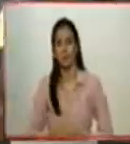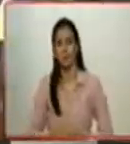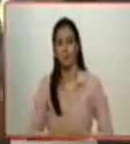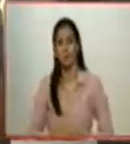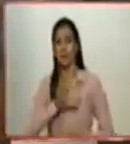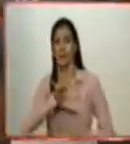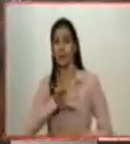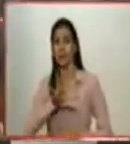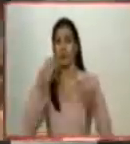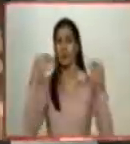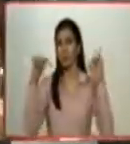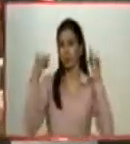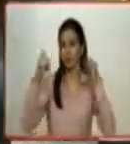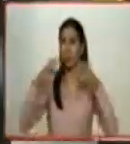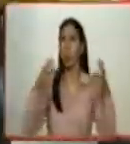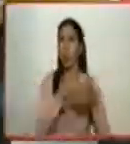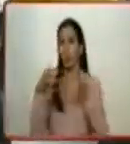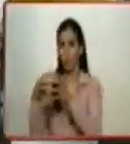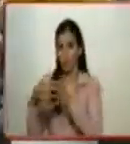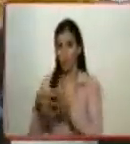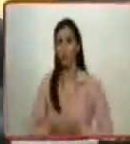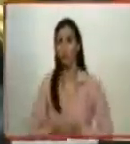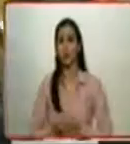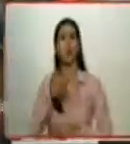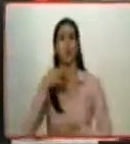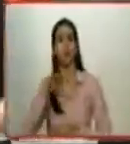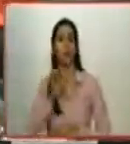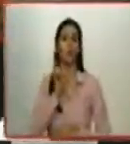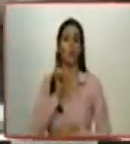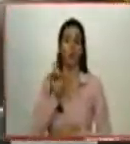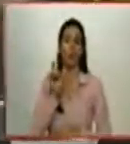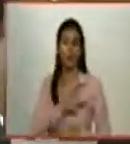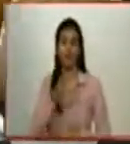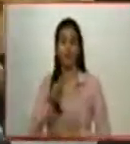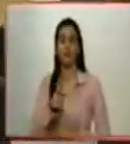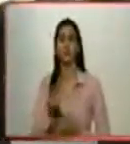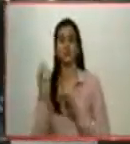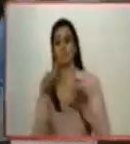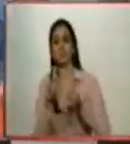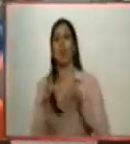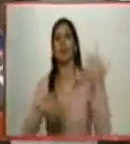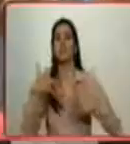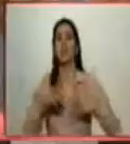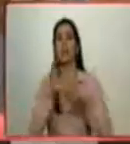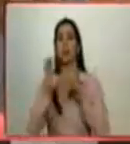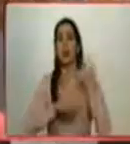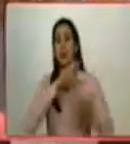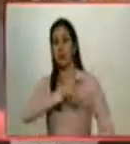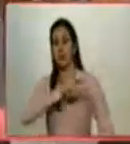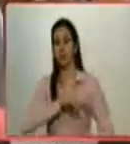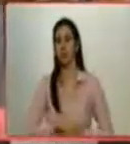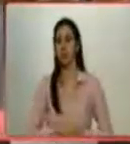Las cinco parrandas de Guatire y la de Pablo Núñez de Guarenas se hicieron presentes durante los actos culturales y religiosos. Gracias